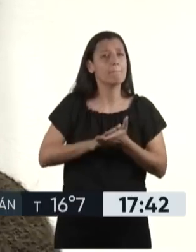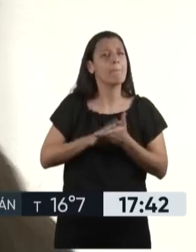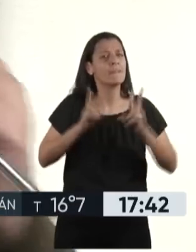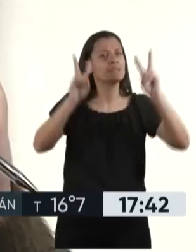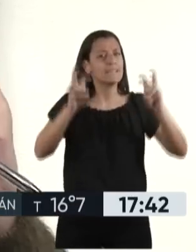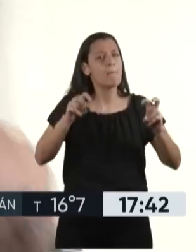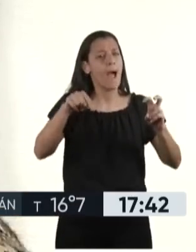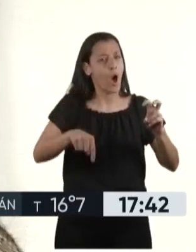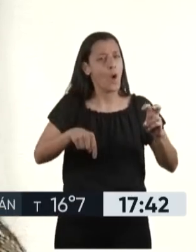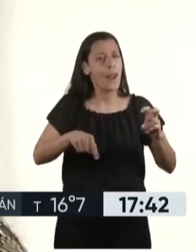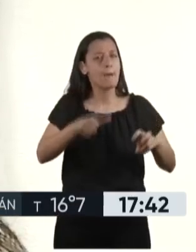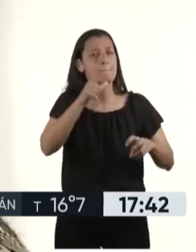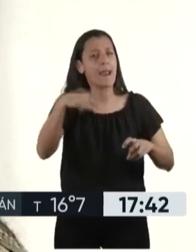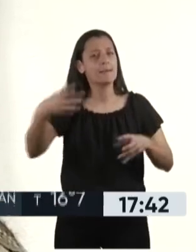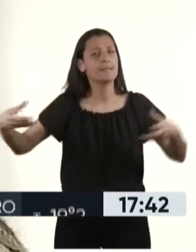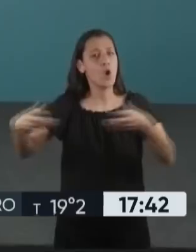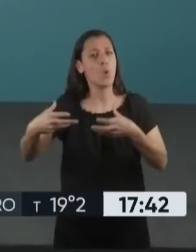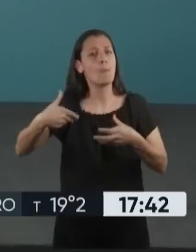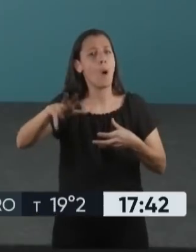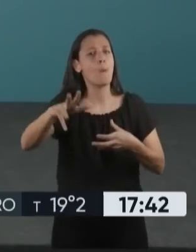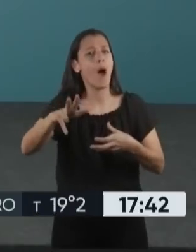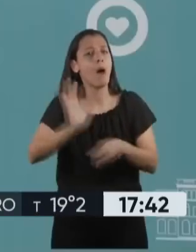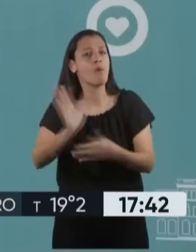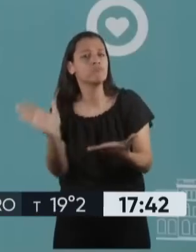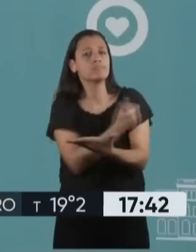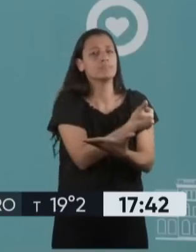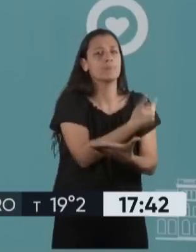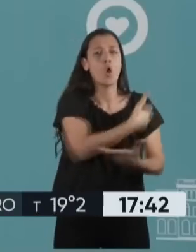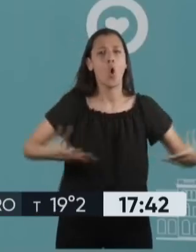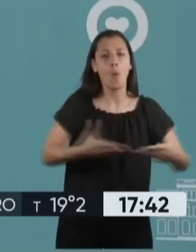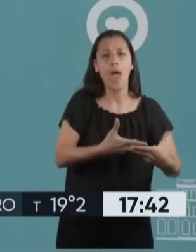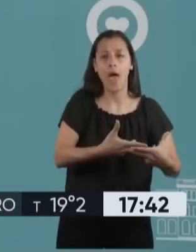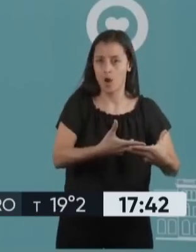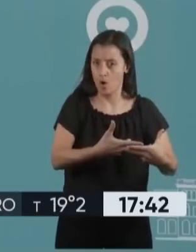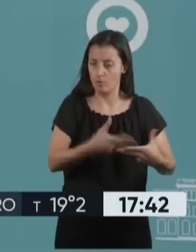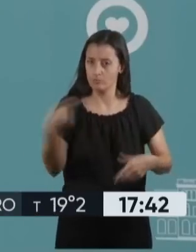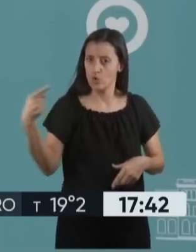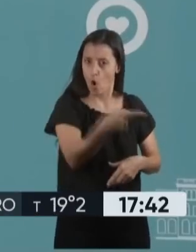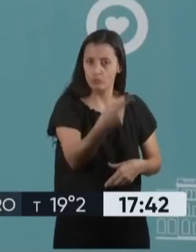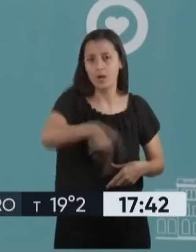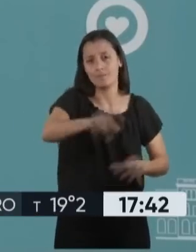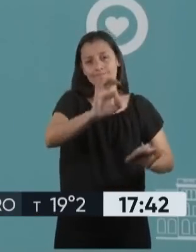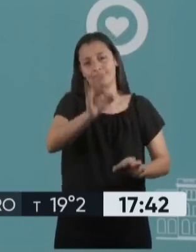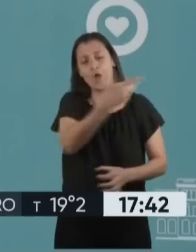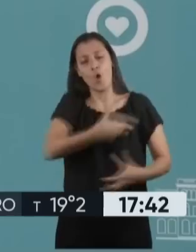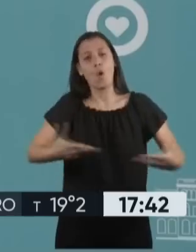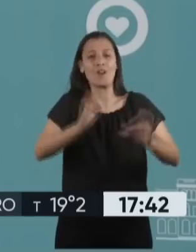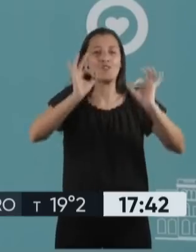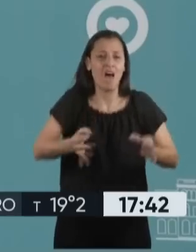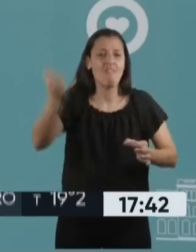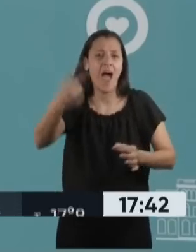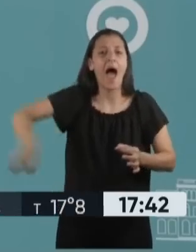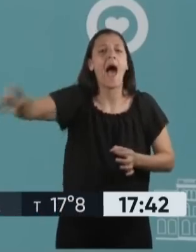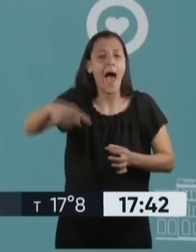clima golpista? El gobierno sabe, como sabemos todos los que habitamos en el suelo argentino, que